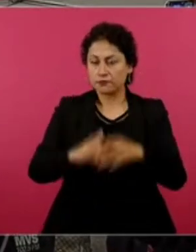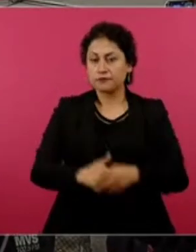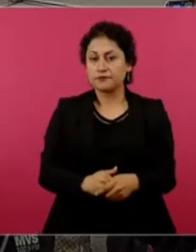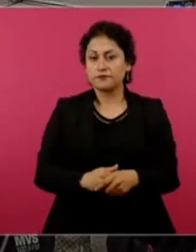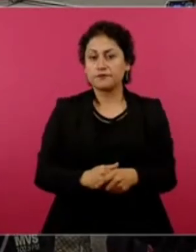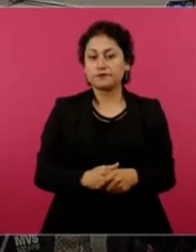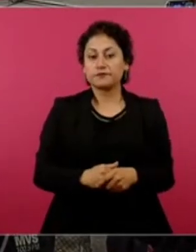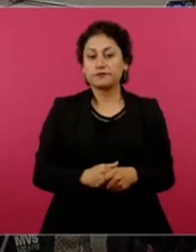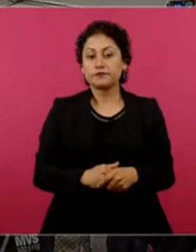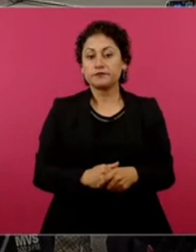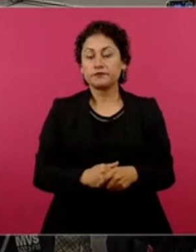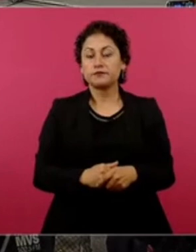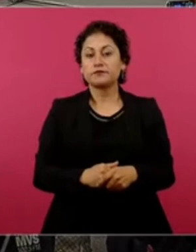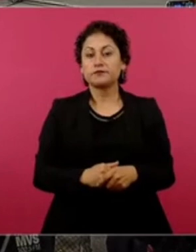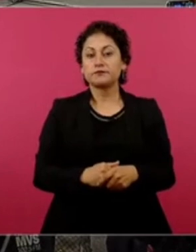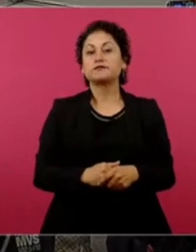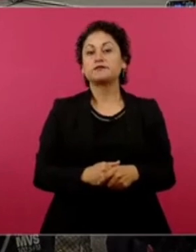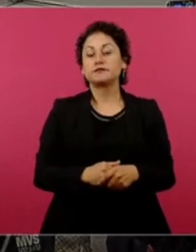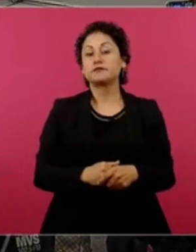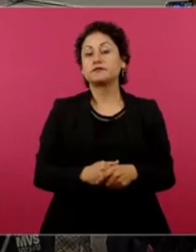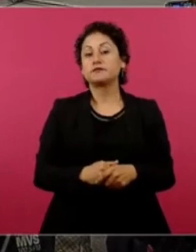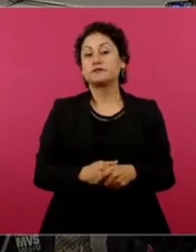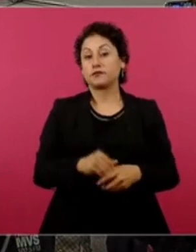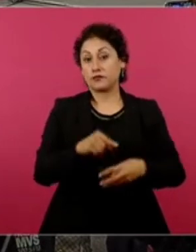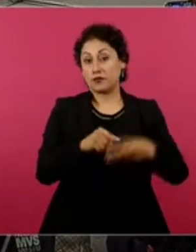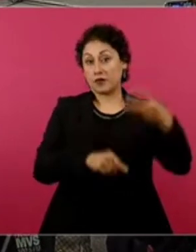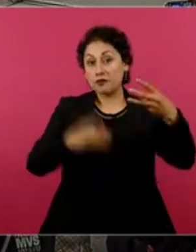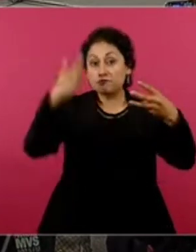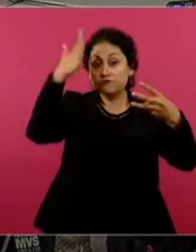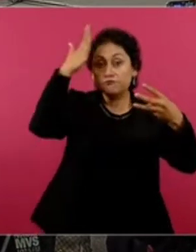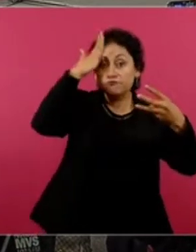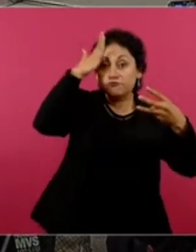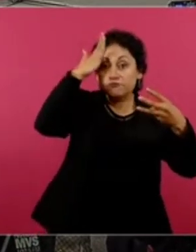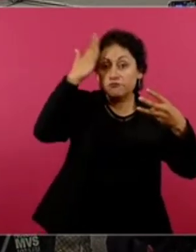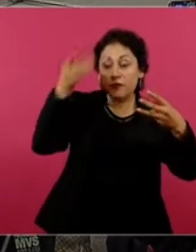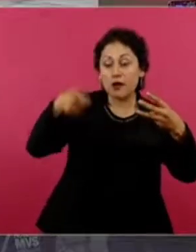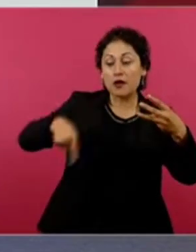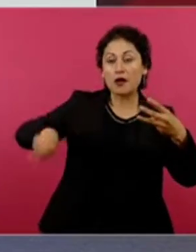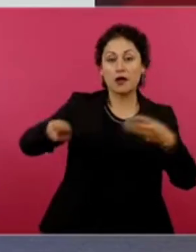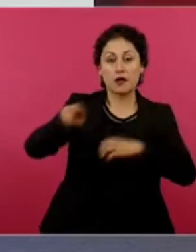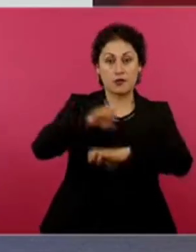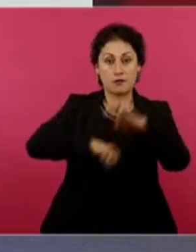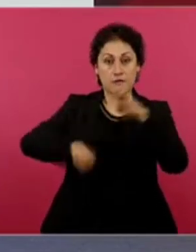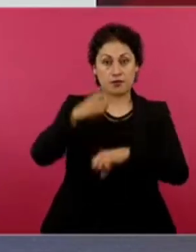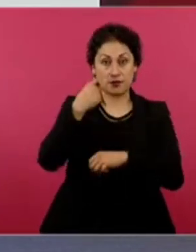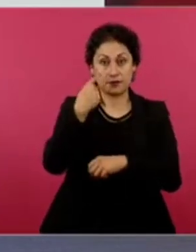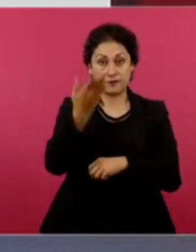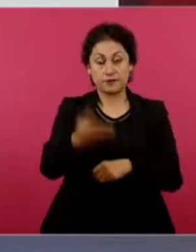Estos son representantes legales, estos tres, estas tres personas,